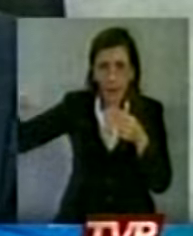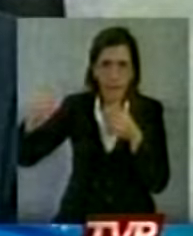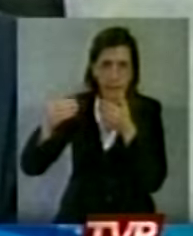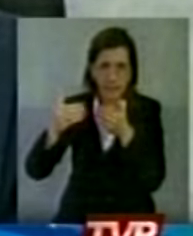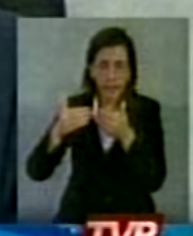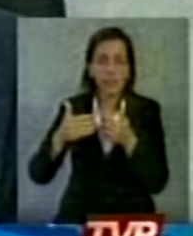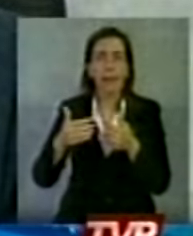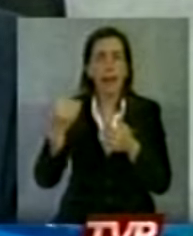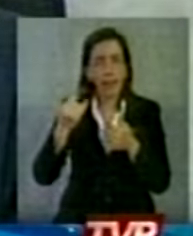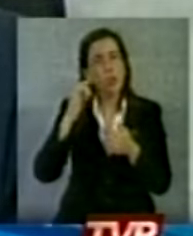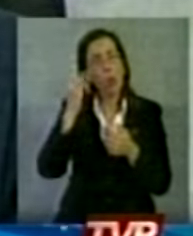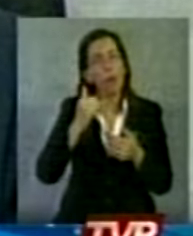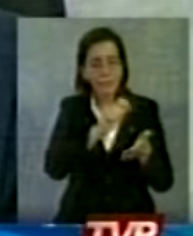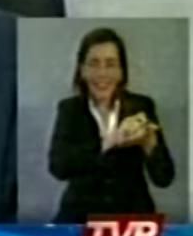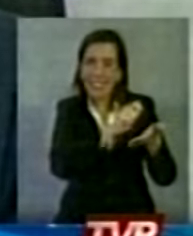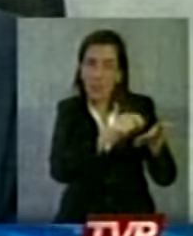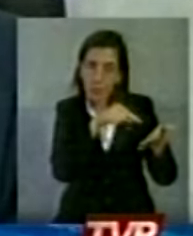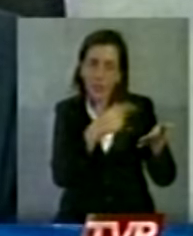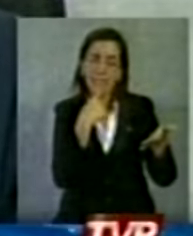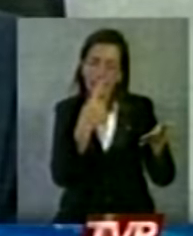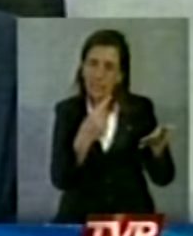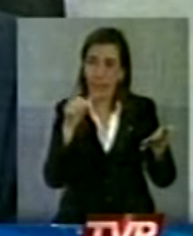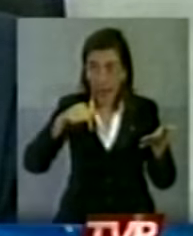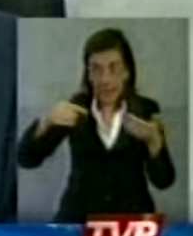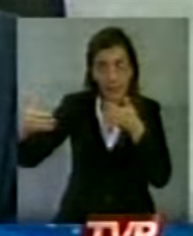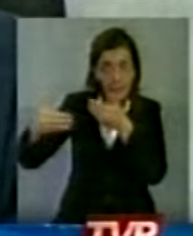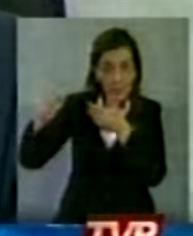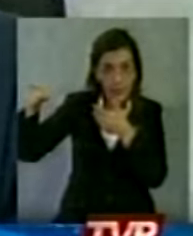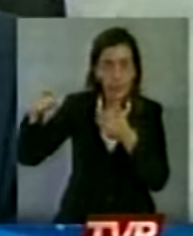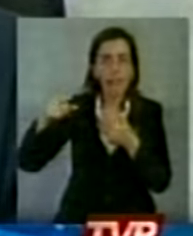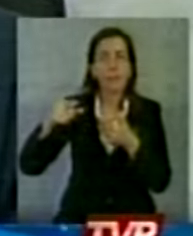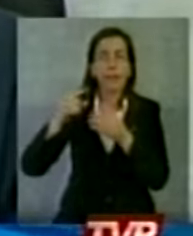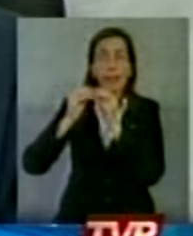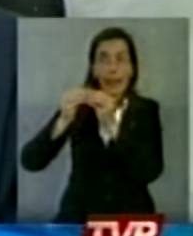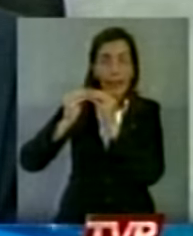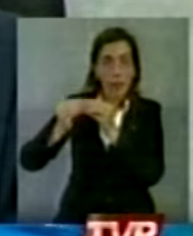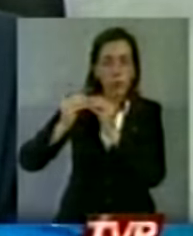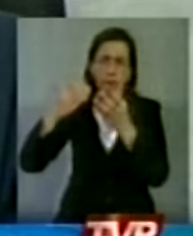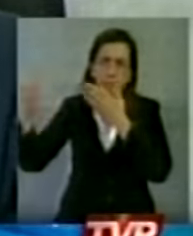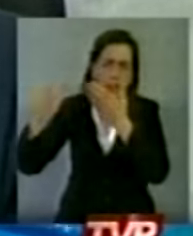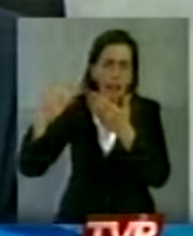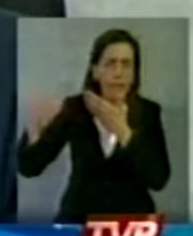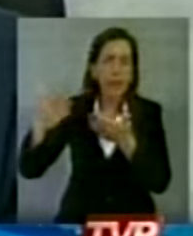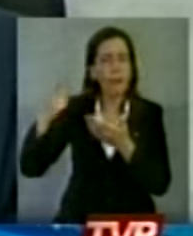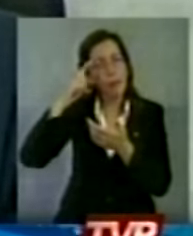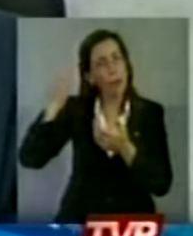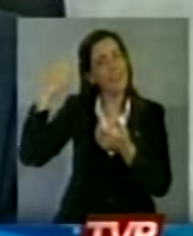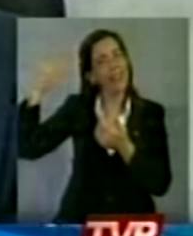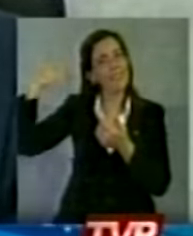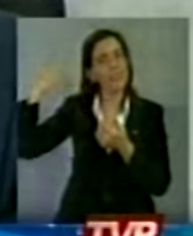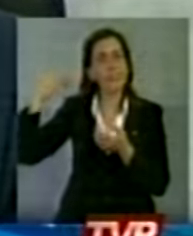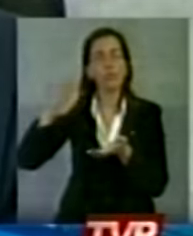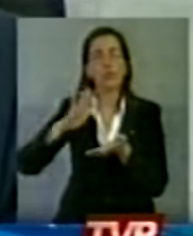encontramos, cuenta el diario de sesiones del Congreso que los representantes hablaban en aquellos